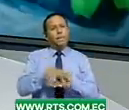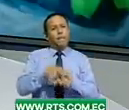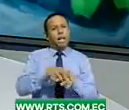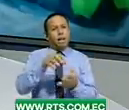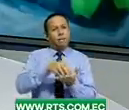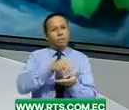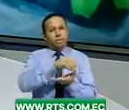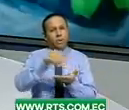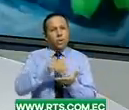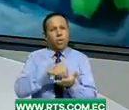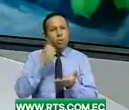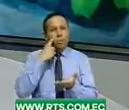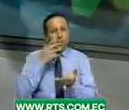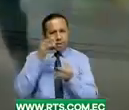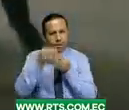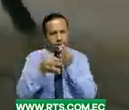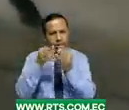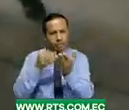Aquí los detalles.